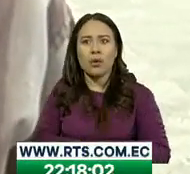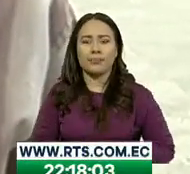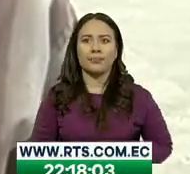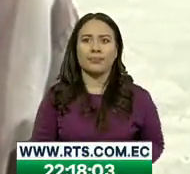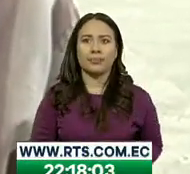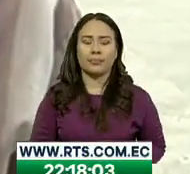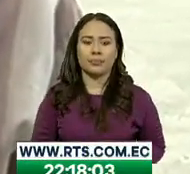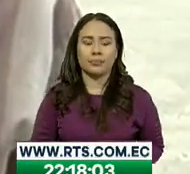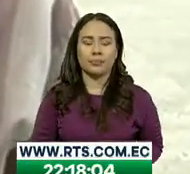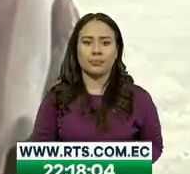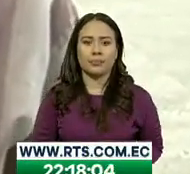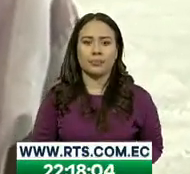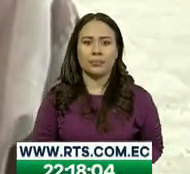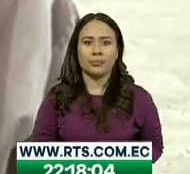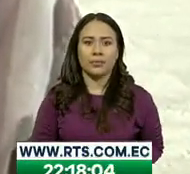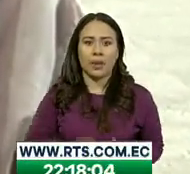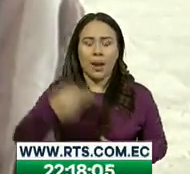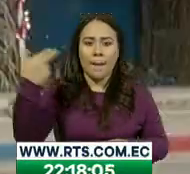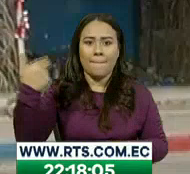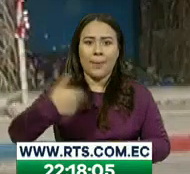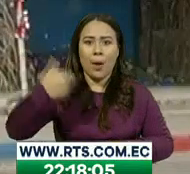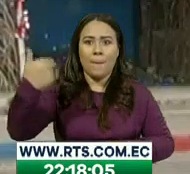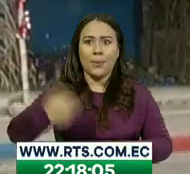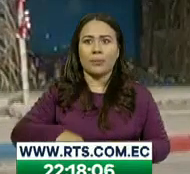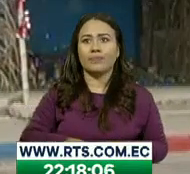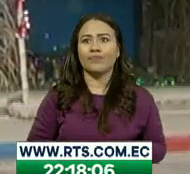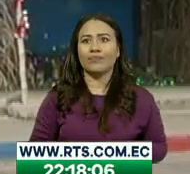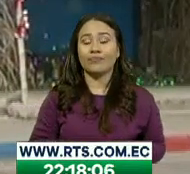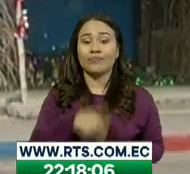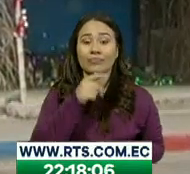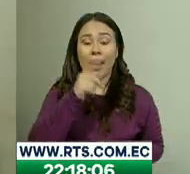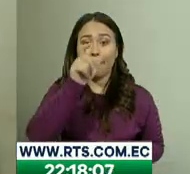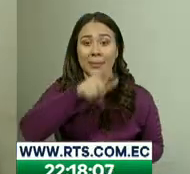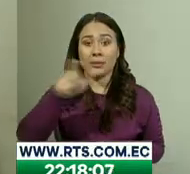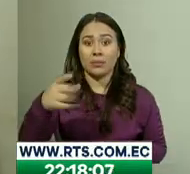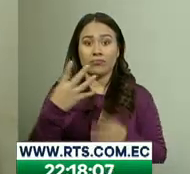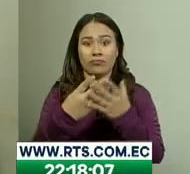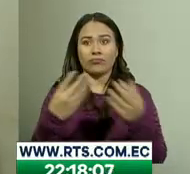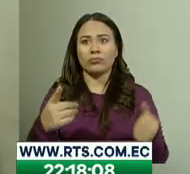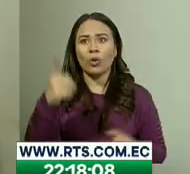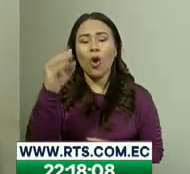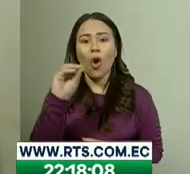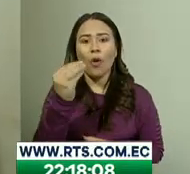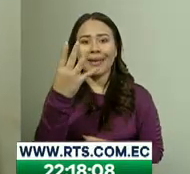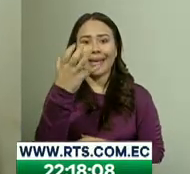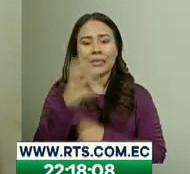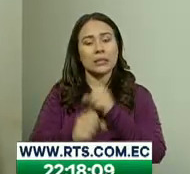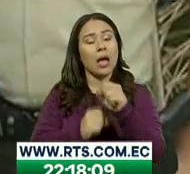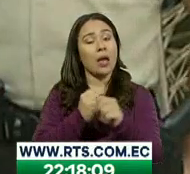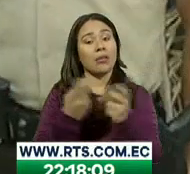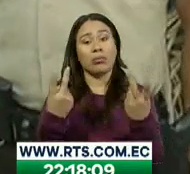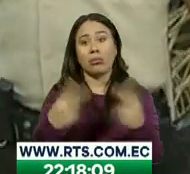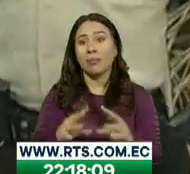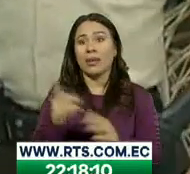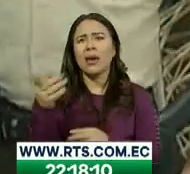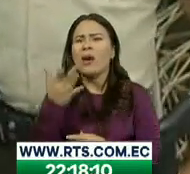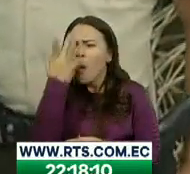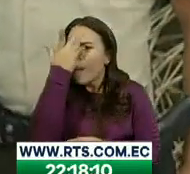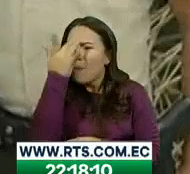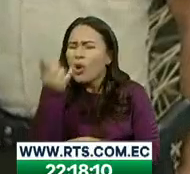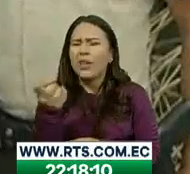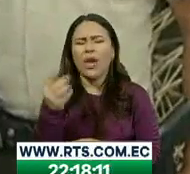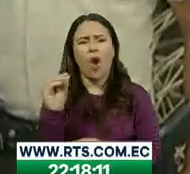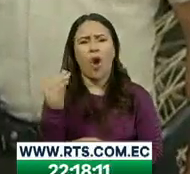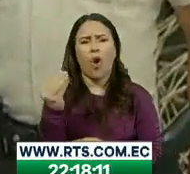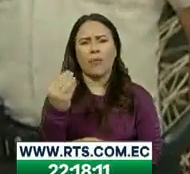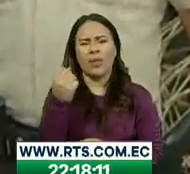y uno de ellos desarrajó dos disparos de fuego. Entre los detenidos está un menor de 15 años. Indagan cuál sería su función dentro